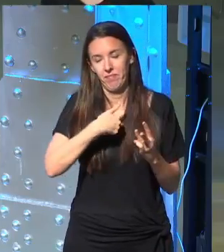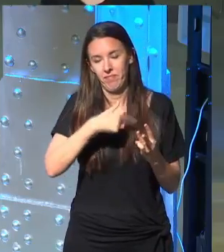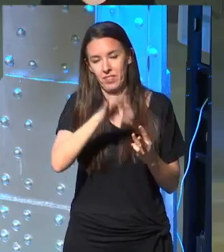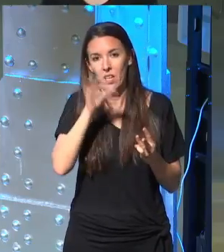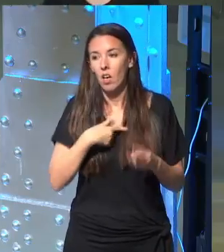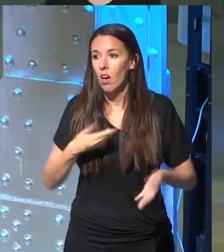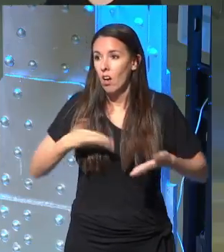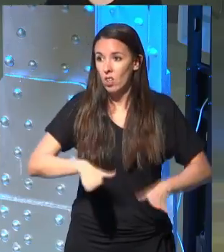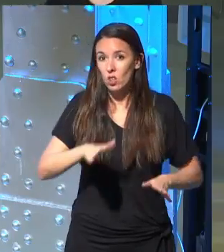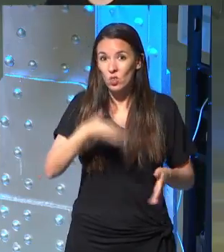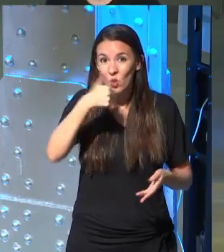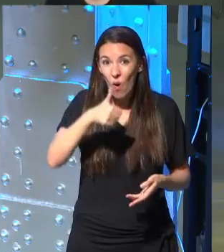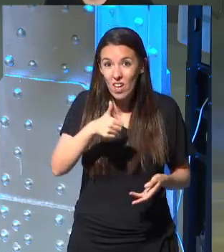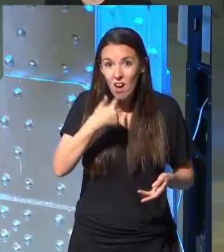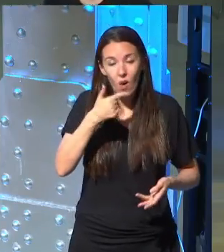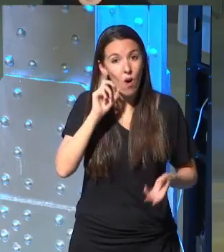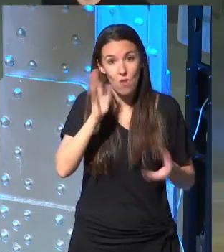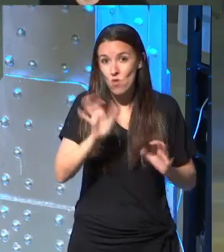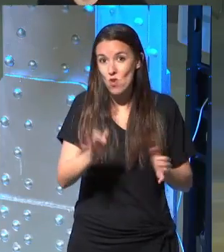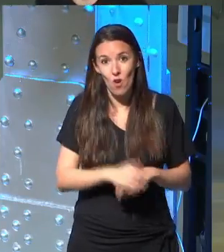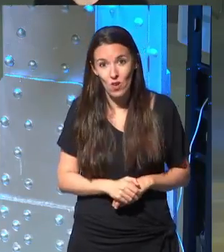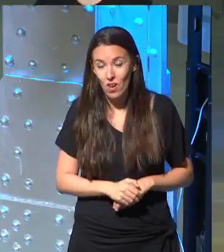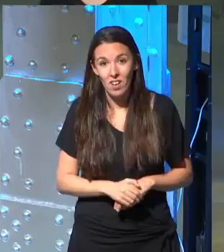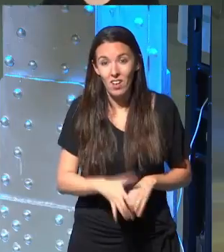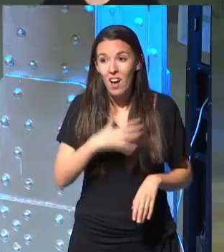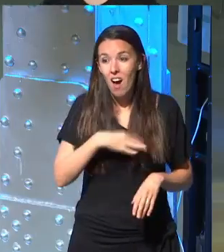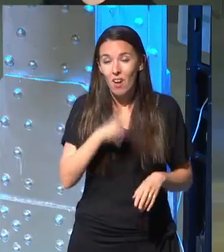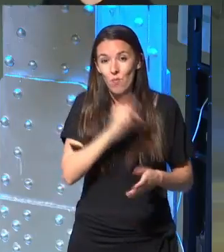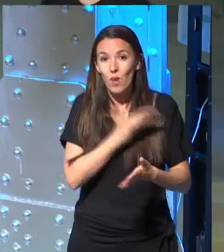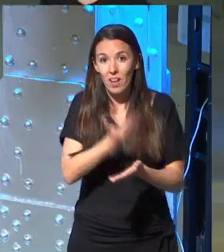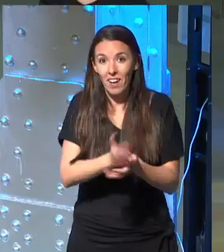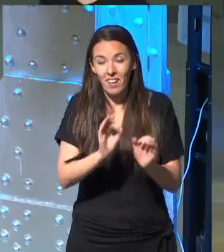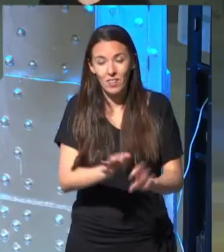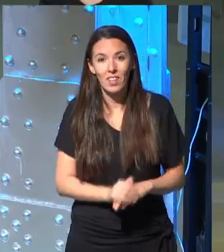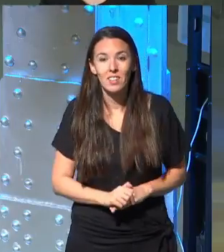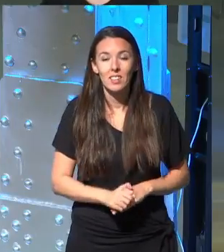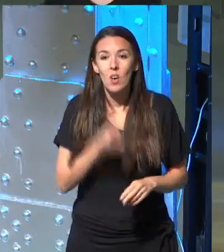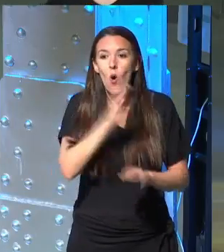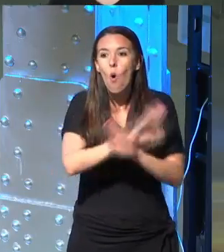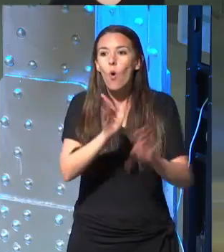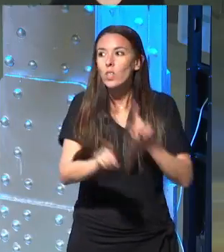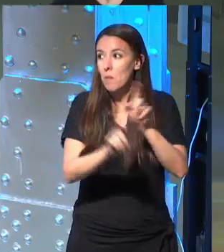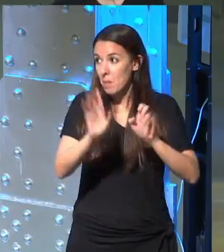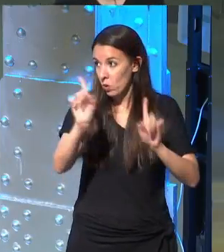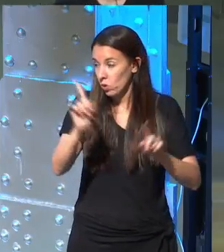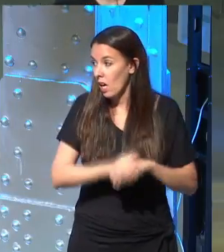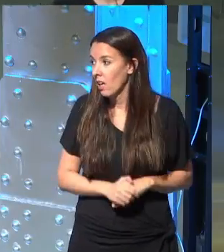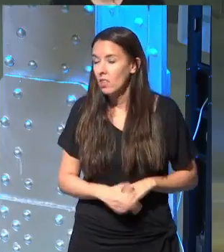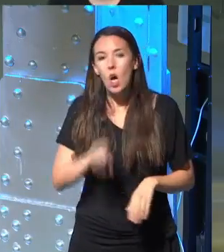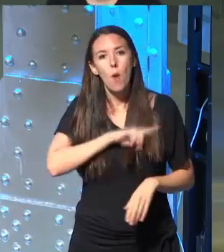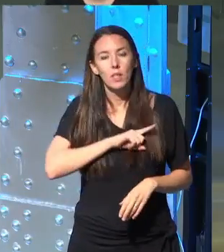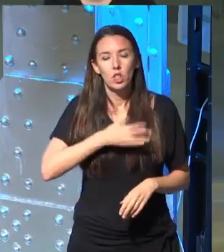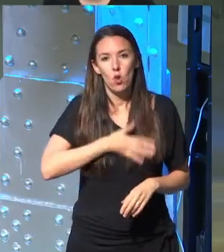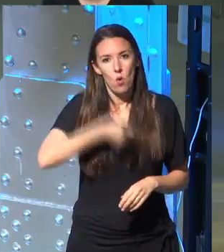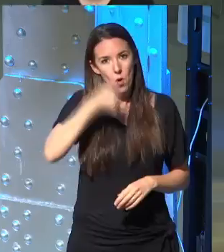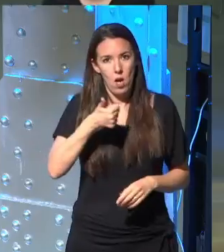hubiera pasado a tu hijo, hubiera sido muy loco. Pero yo no... Ahora ya puede pedir a Tom Cruise. Pues súper pequeño. Todo mal. Bueno, última pregunta. Yo no... O sea, me siento más cómodo